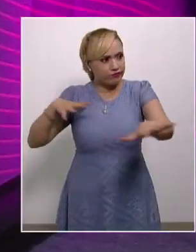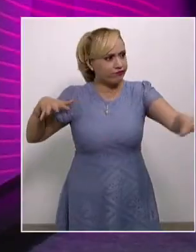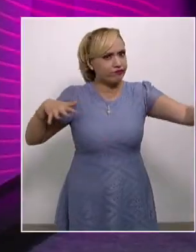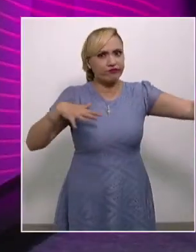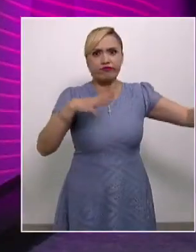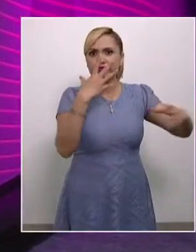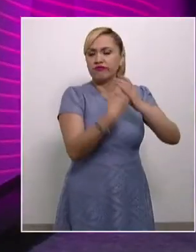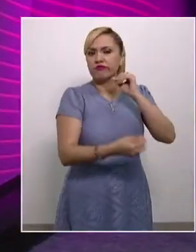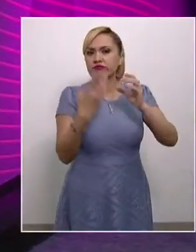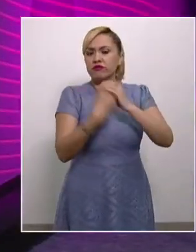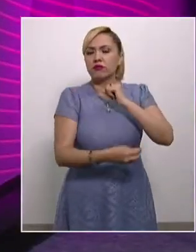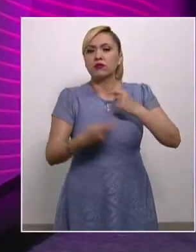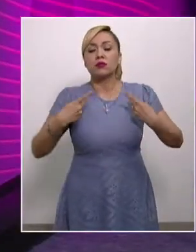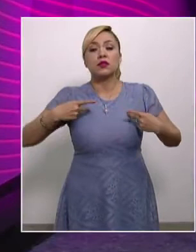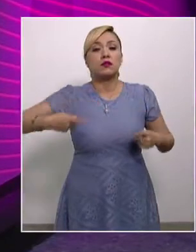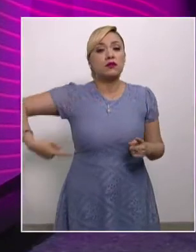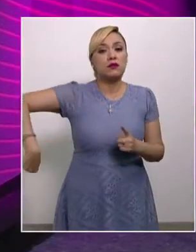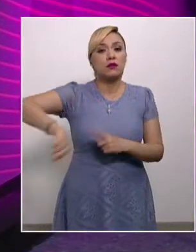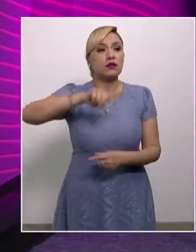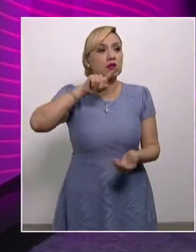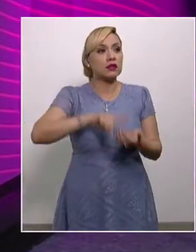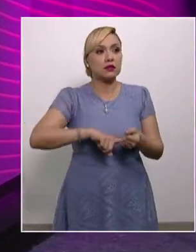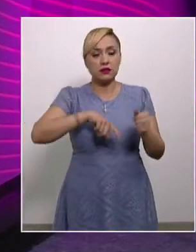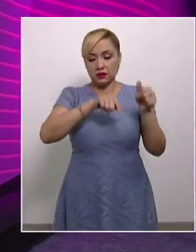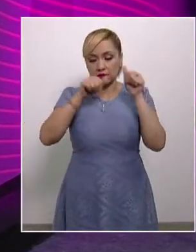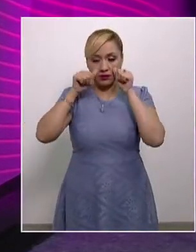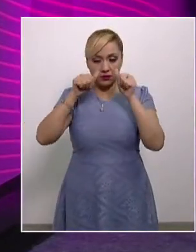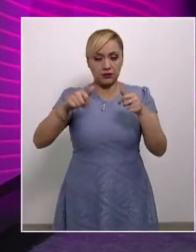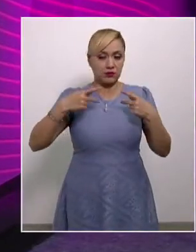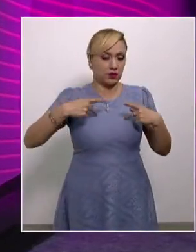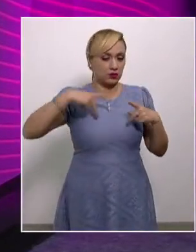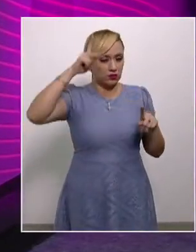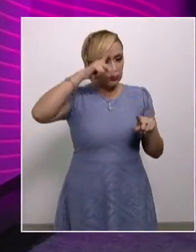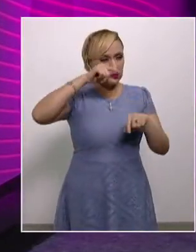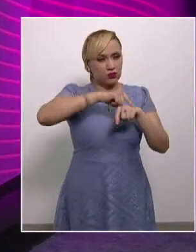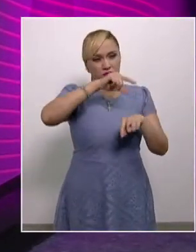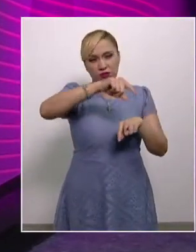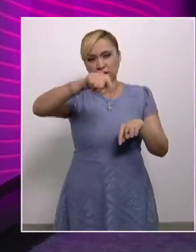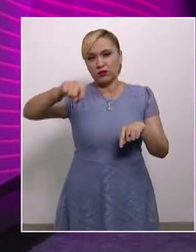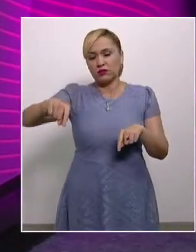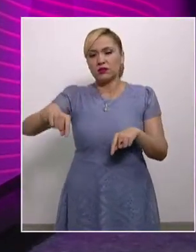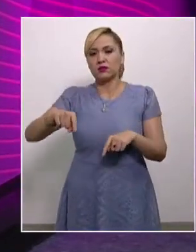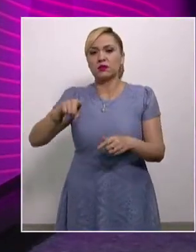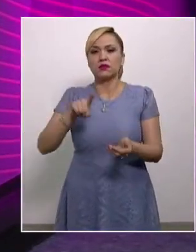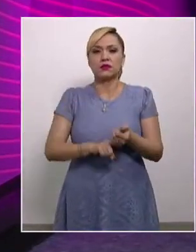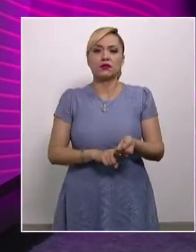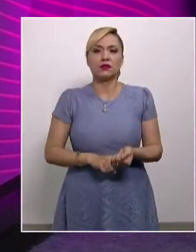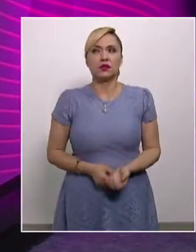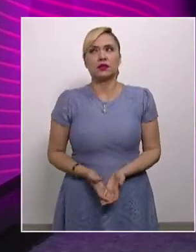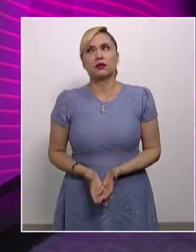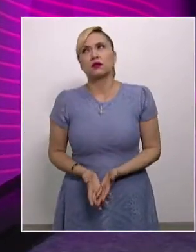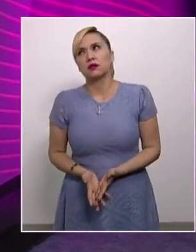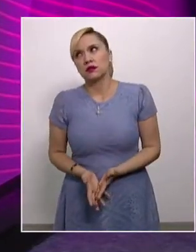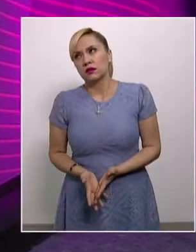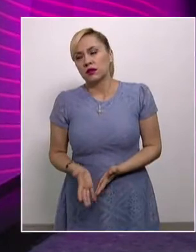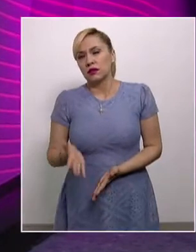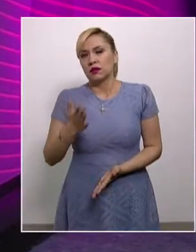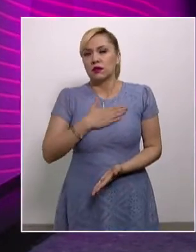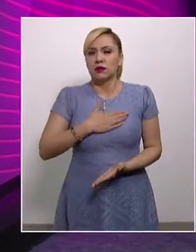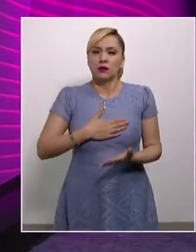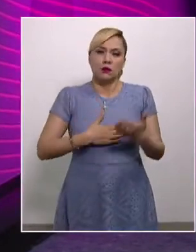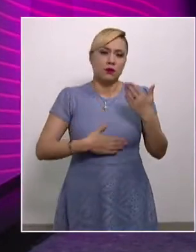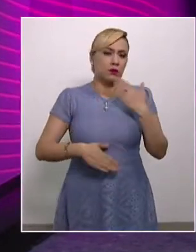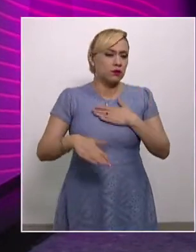es que la población que atendió desde los diferentes estados a las caravanas quedaron súper quemados. La gente quedó súper